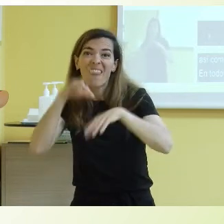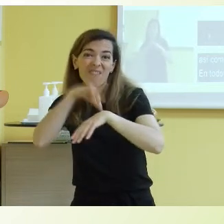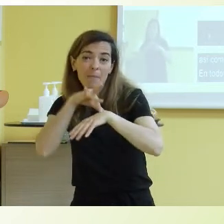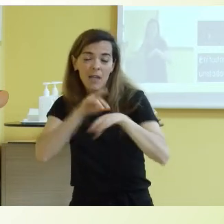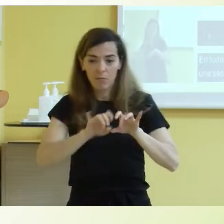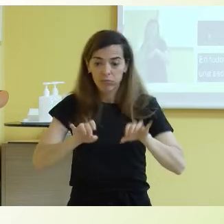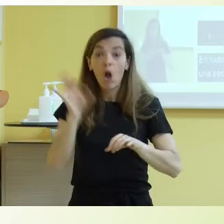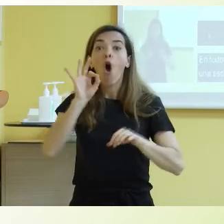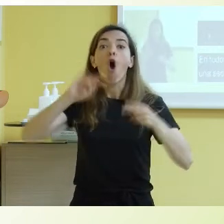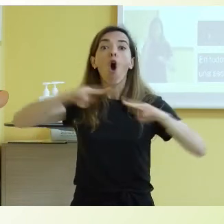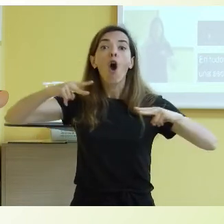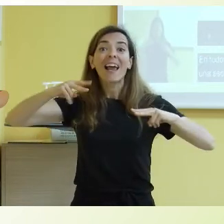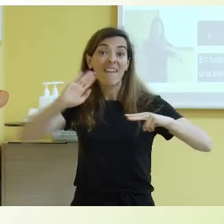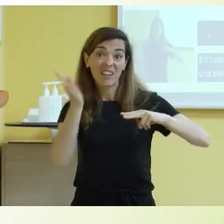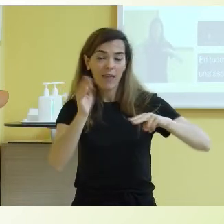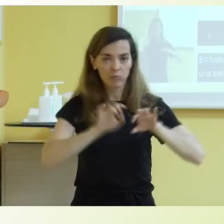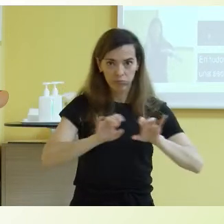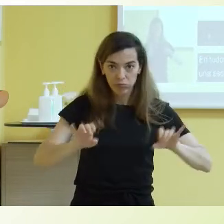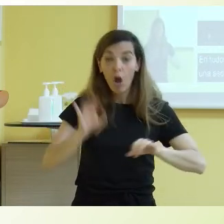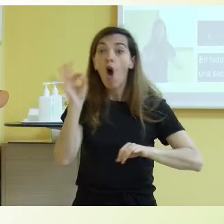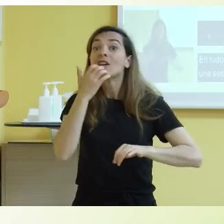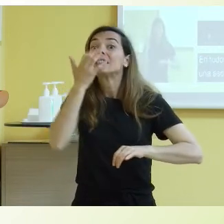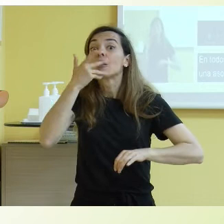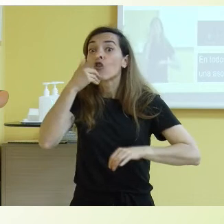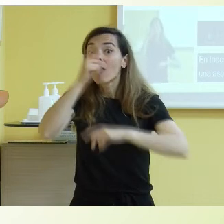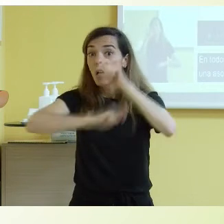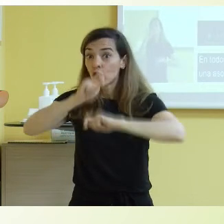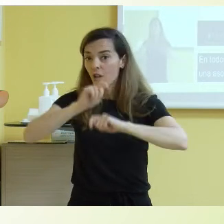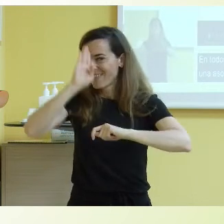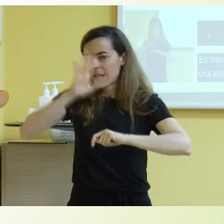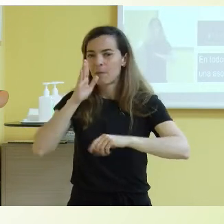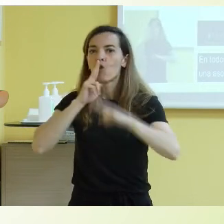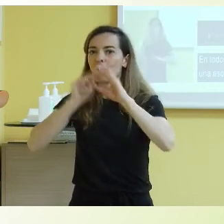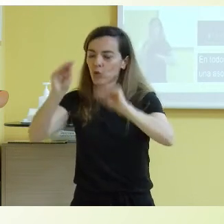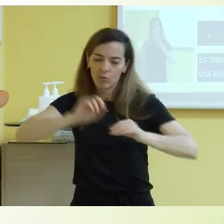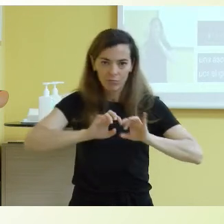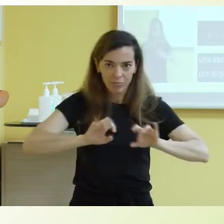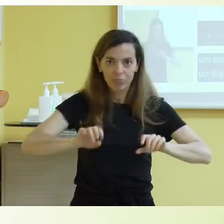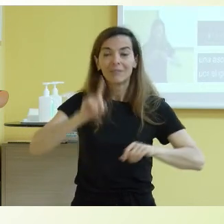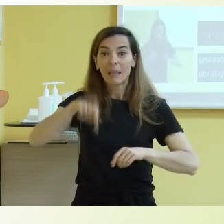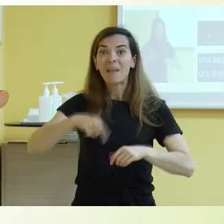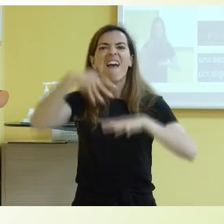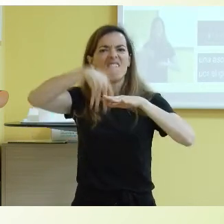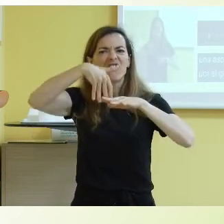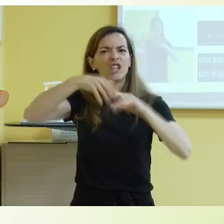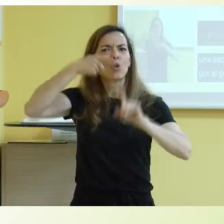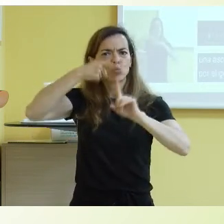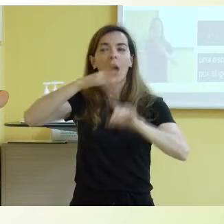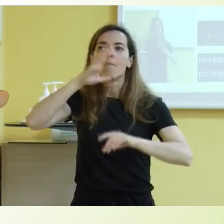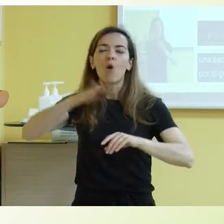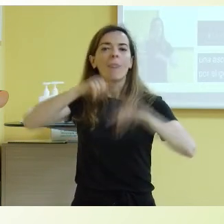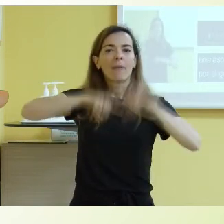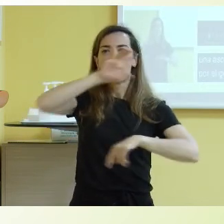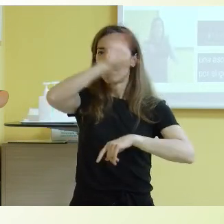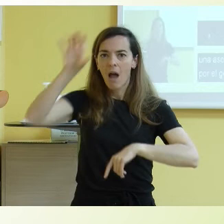por el gen afectado, o bien, si se conoce la asociación, directamente por su nombre. También se pueden aplicar filtros por países,